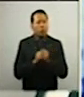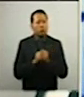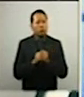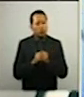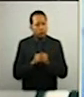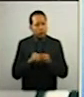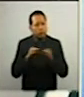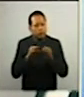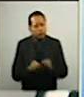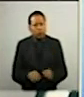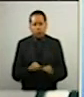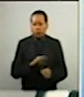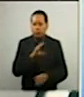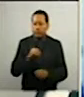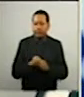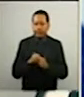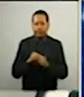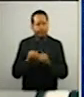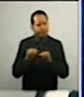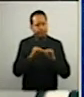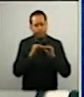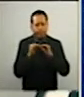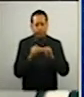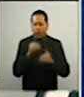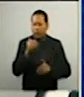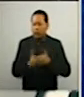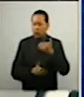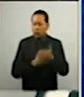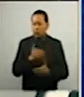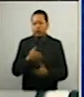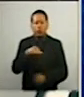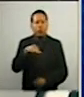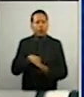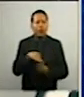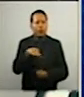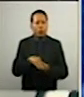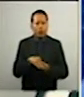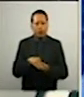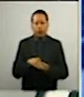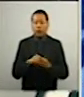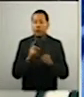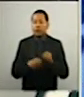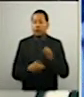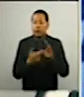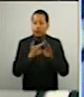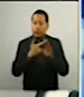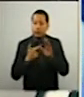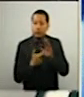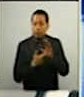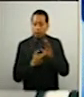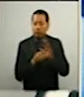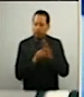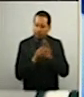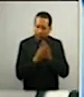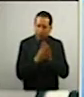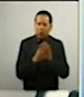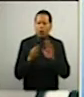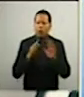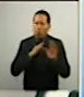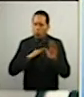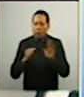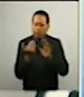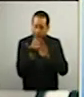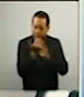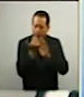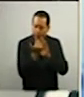en la Constitución, porque la Constitución establece expresamente que no se pueden aprobar modificaciones a las reglas de un proceso